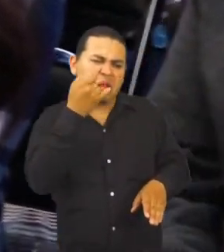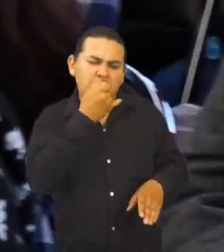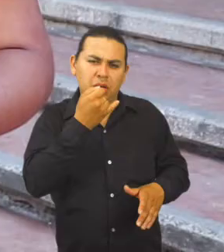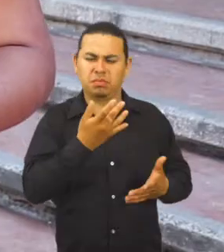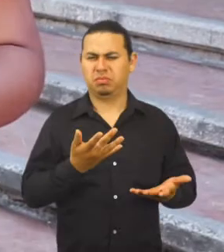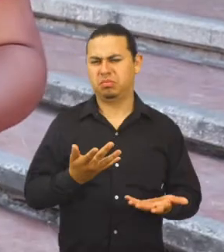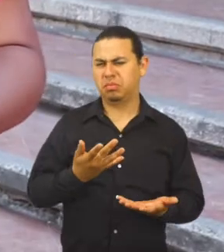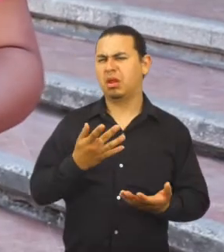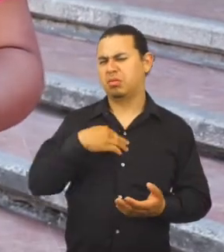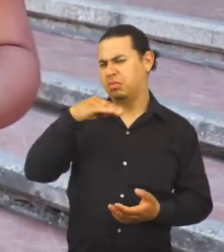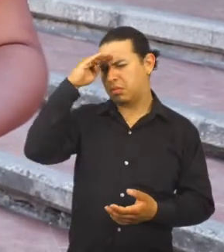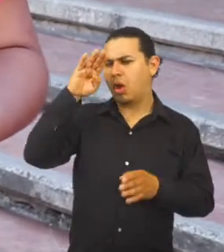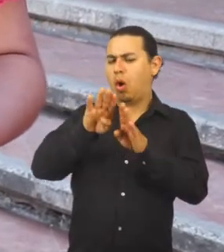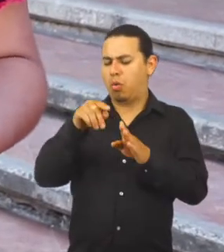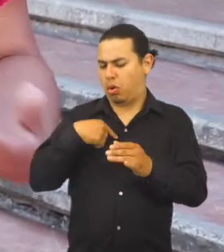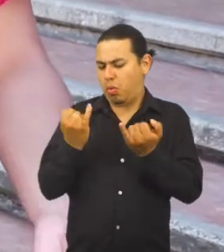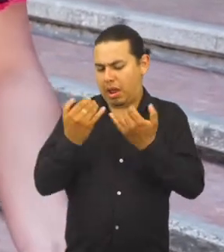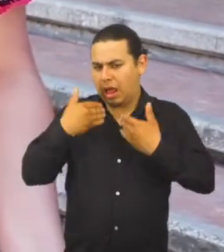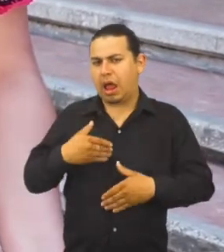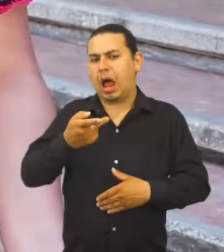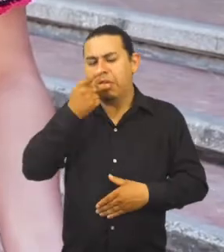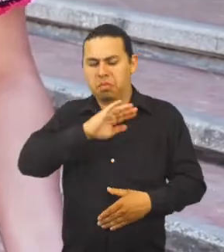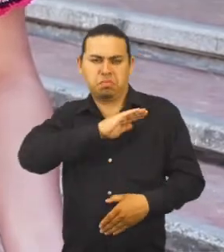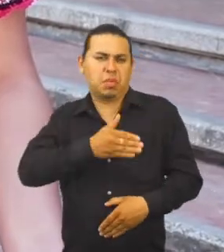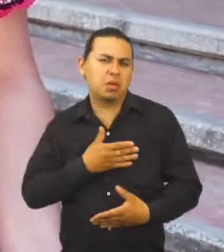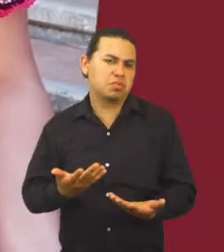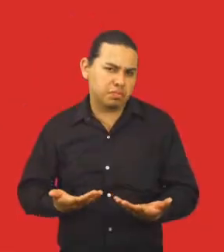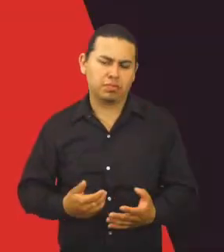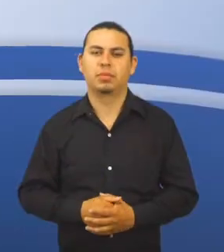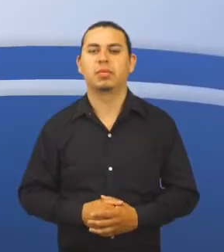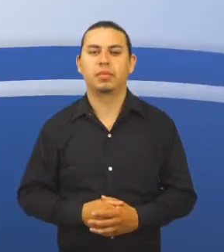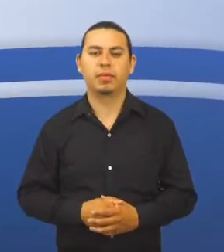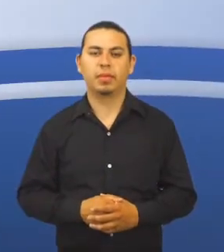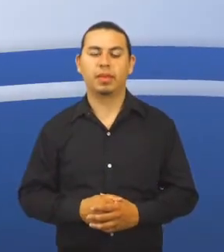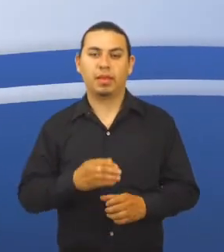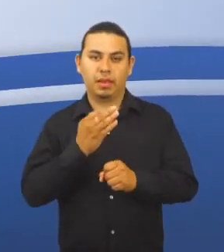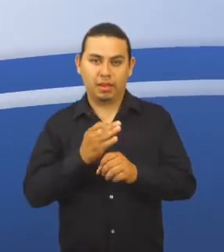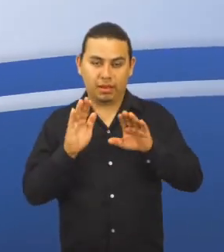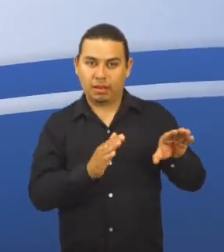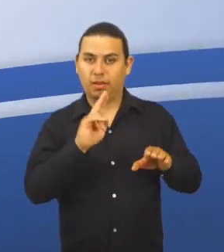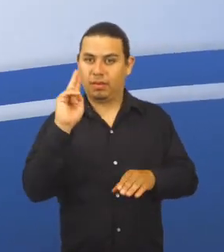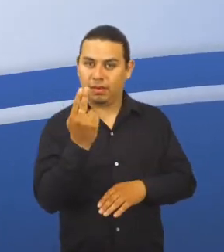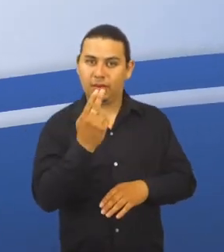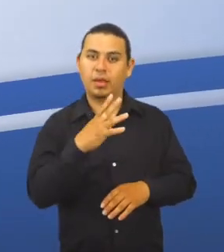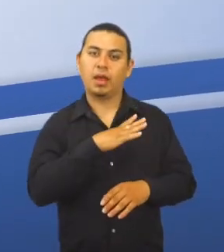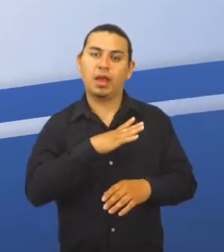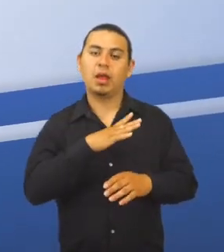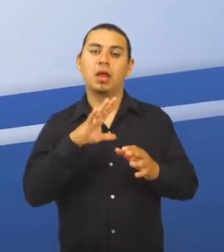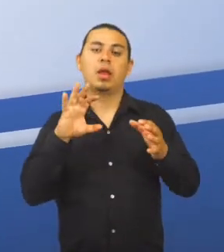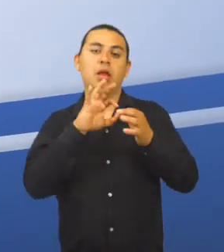a hablar tu lengua? Y la pregunta es, ¿cómo aprendí a hablar español? Antes la estudiantina, ahora la tuna